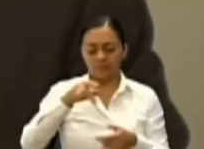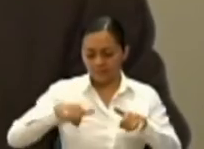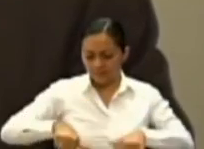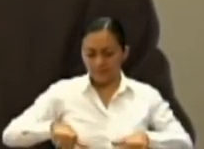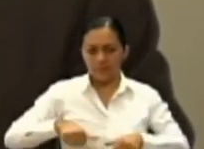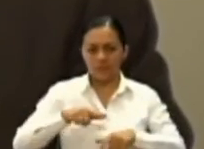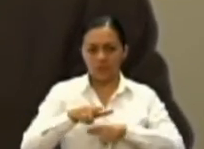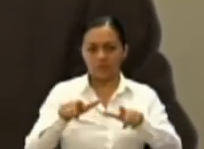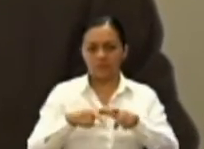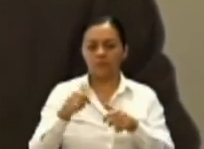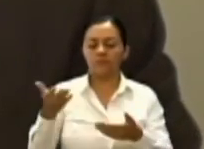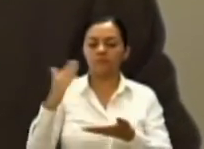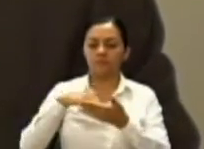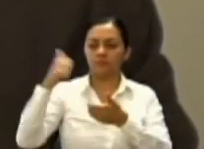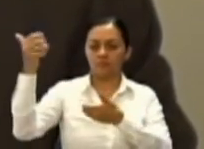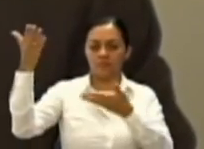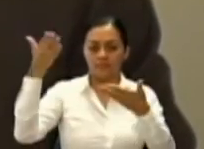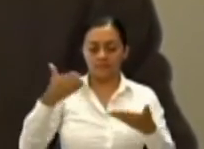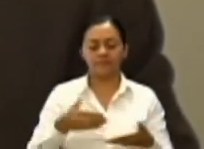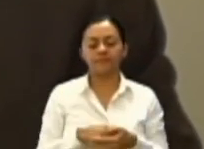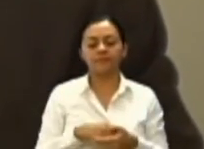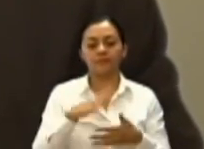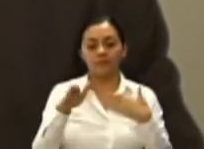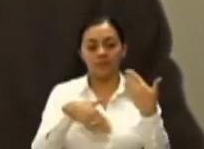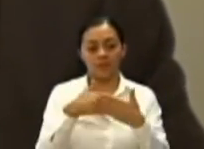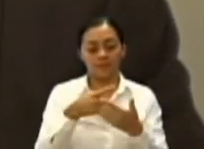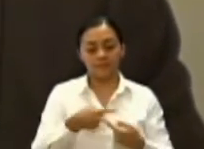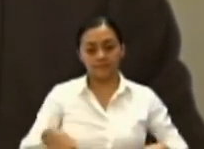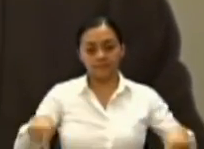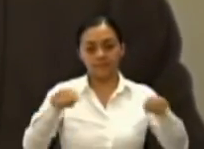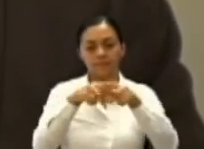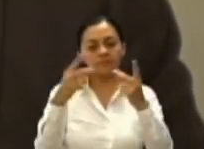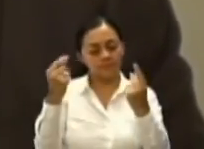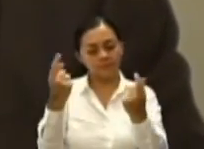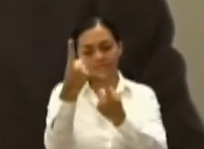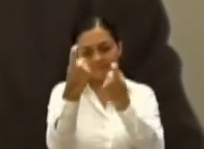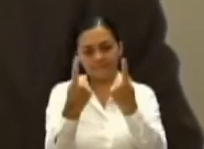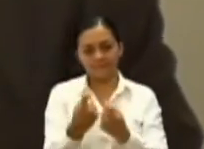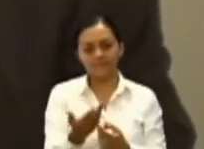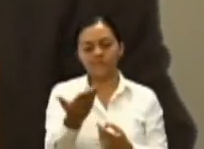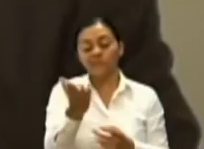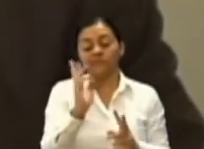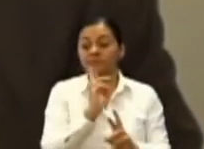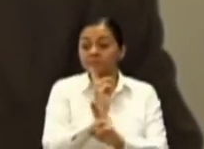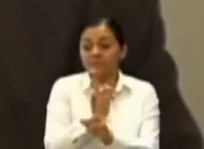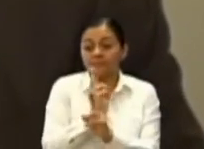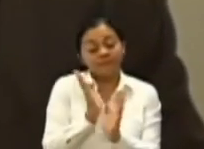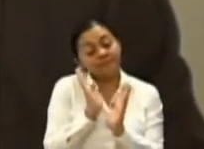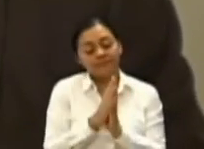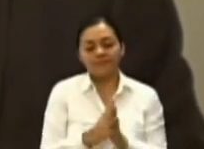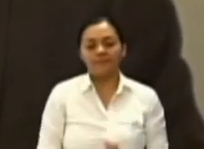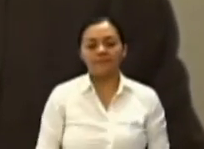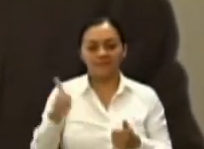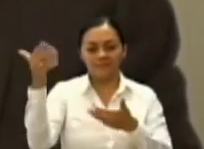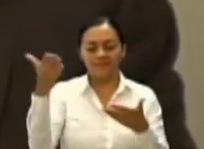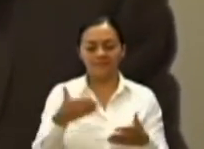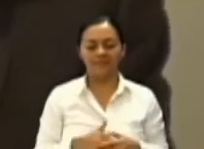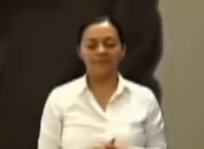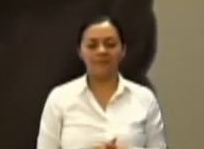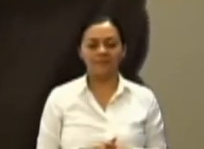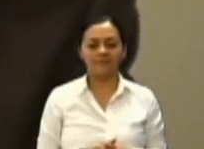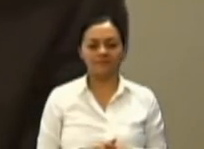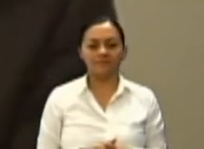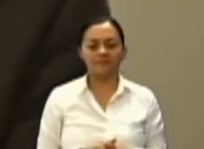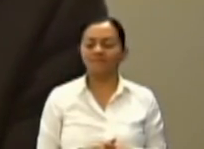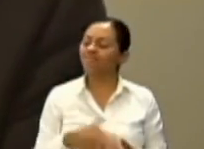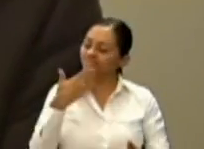nuevamente bienvenidas y bienvenidos todas y todos estamos listos en la media lo posible a responder su pregunta bienvenidos muy